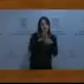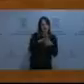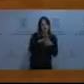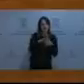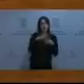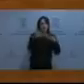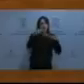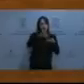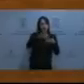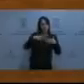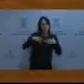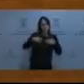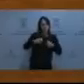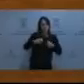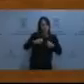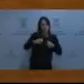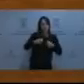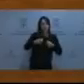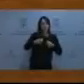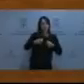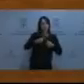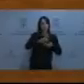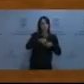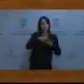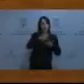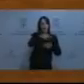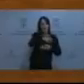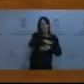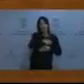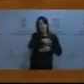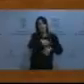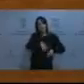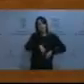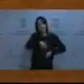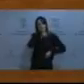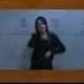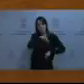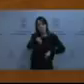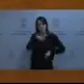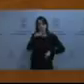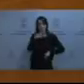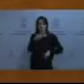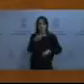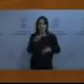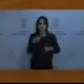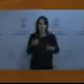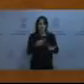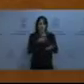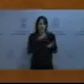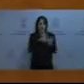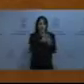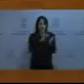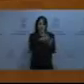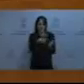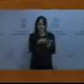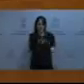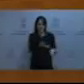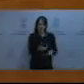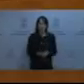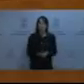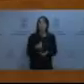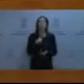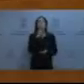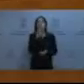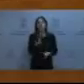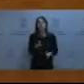salud de este plan, de este proyecto, que a fin de cuentas no deja de ser otro proyecto. Pues le digo que hay de